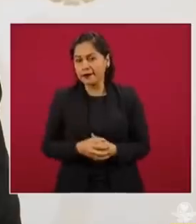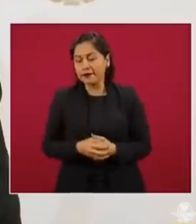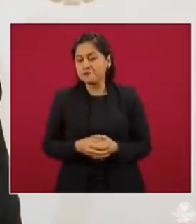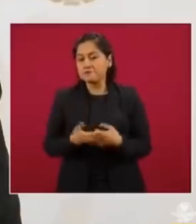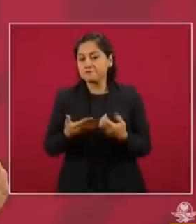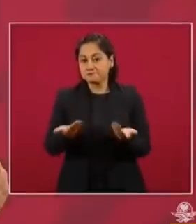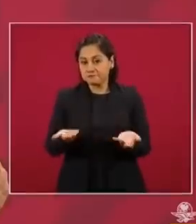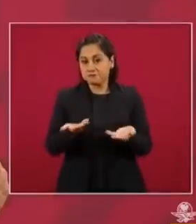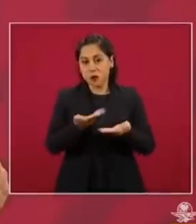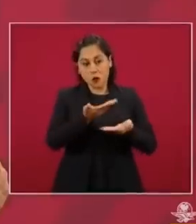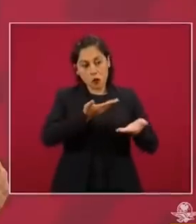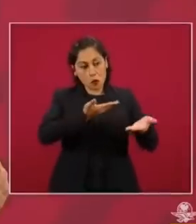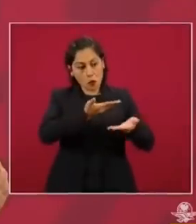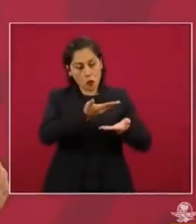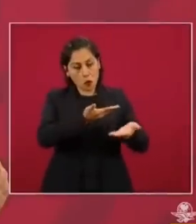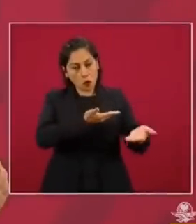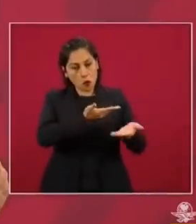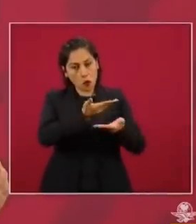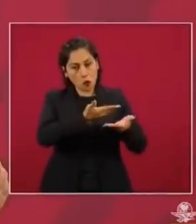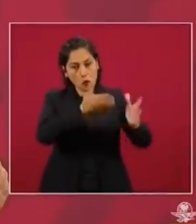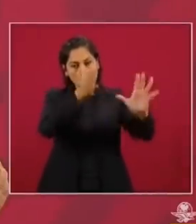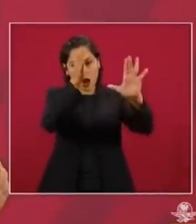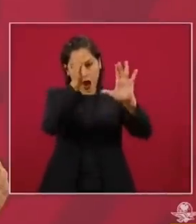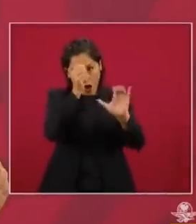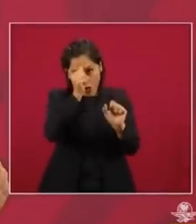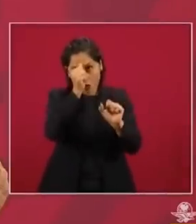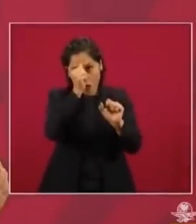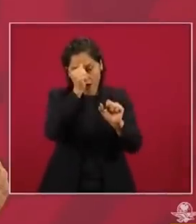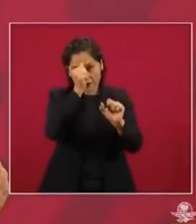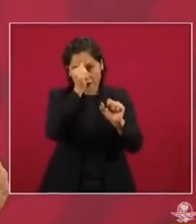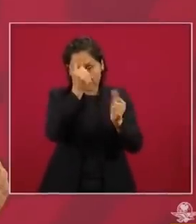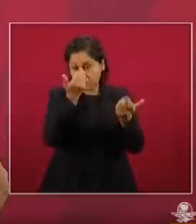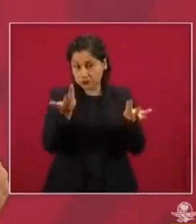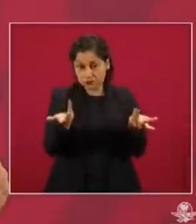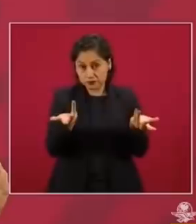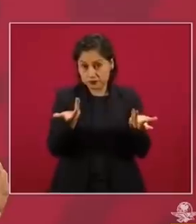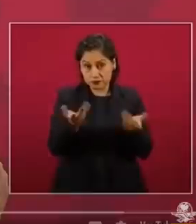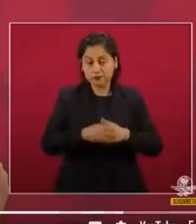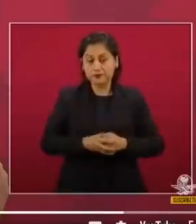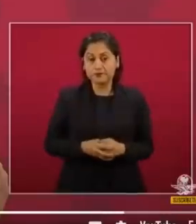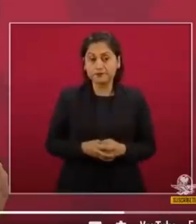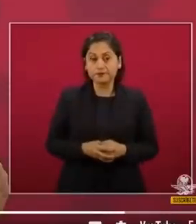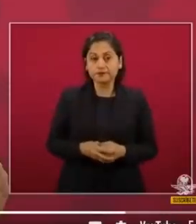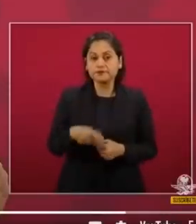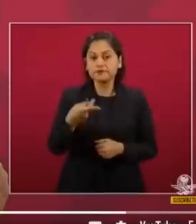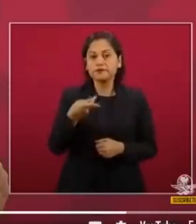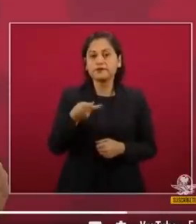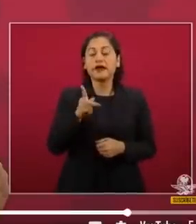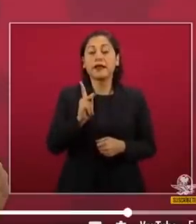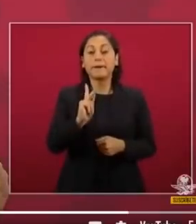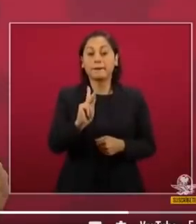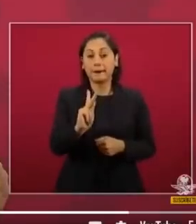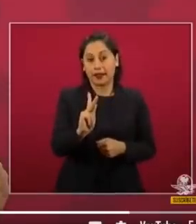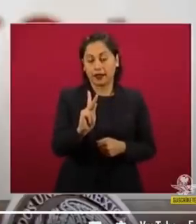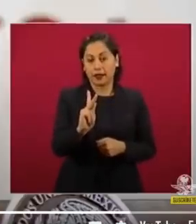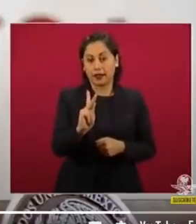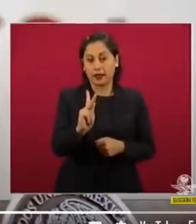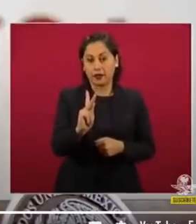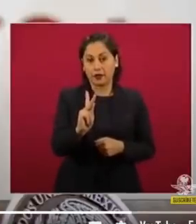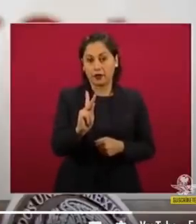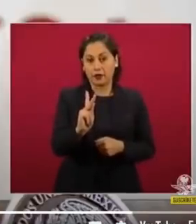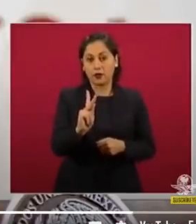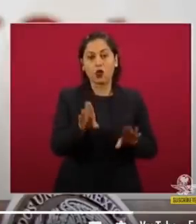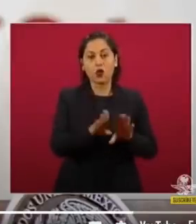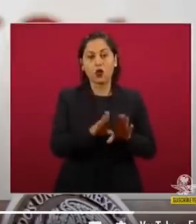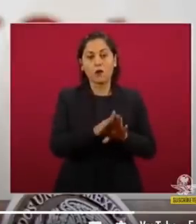lograr un acuerdo también, sí, pero no a cambio de